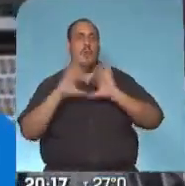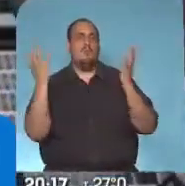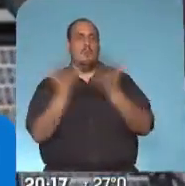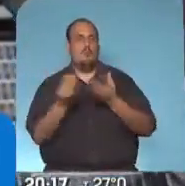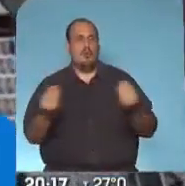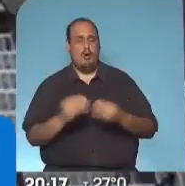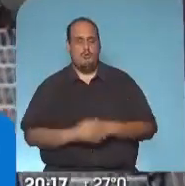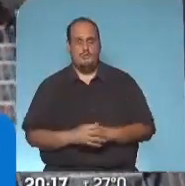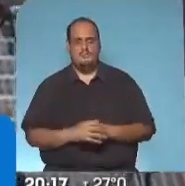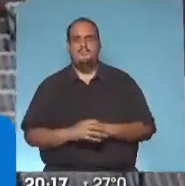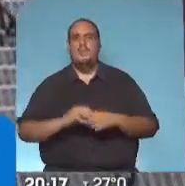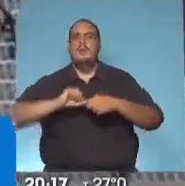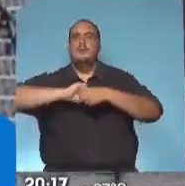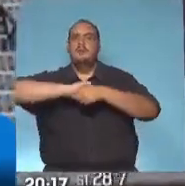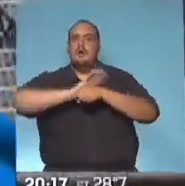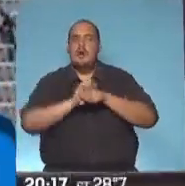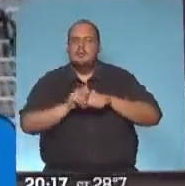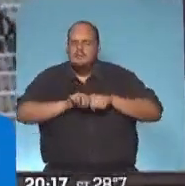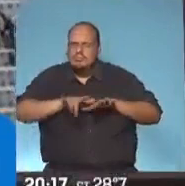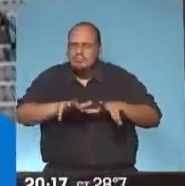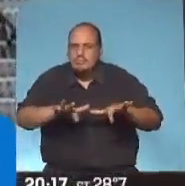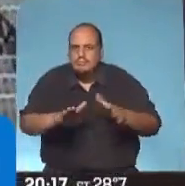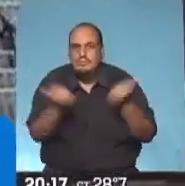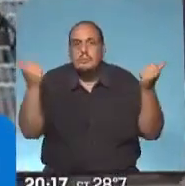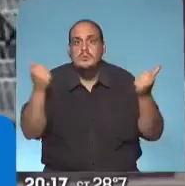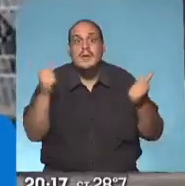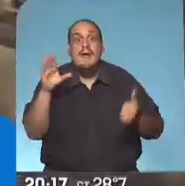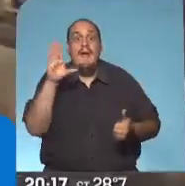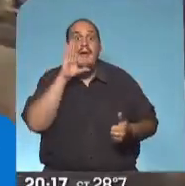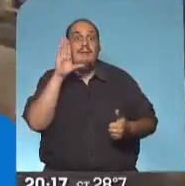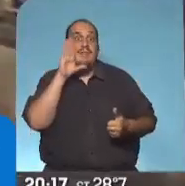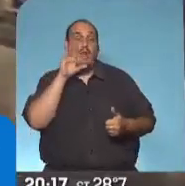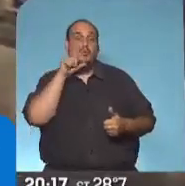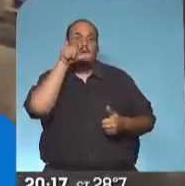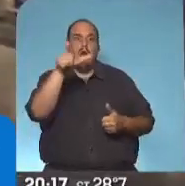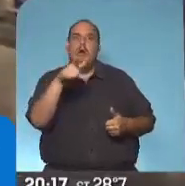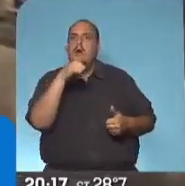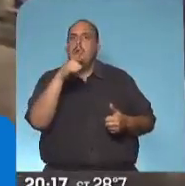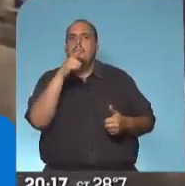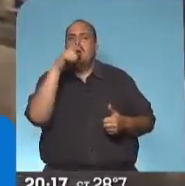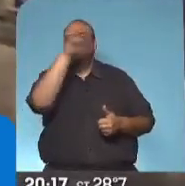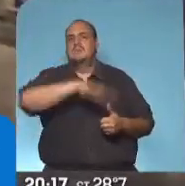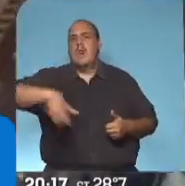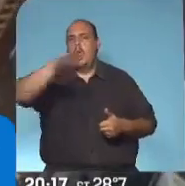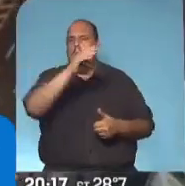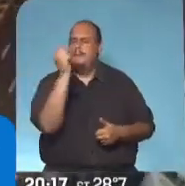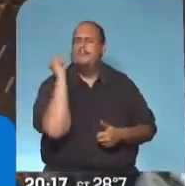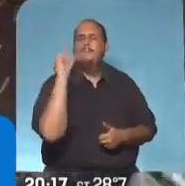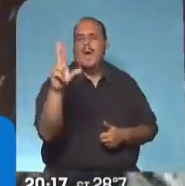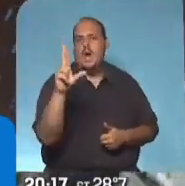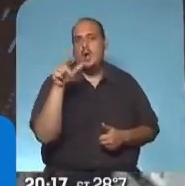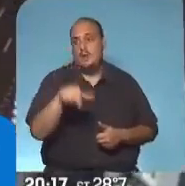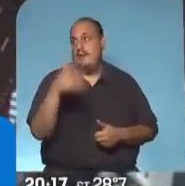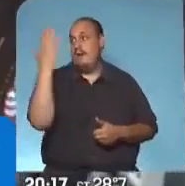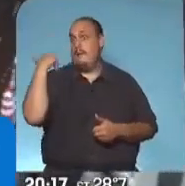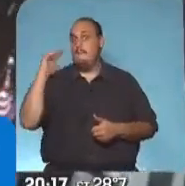El coronavirus se acelera y Estados Unidos se perfila como el próximo epicentro de la pandemia, advirtió este